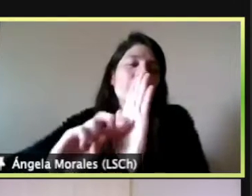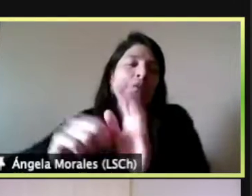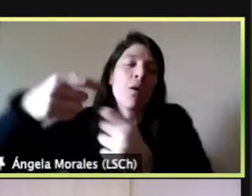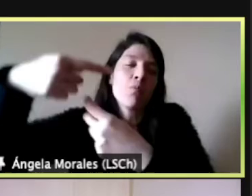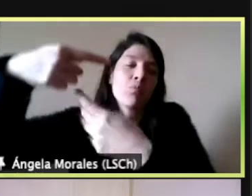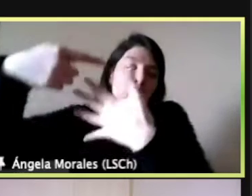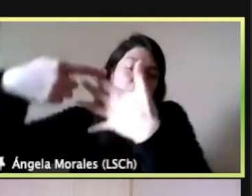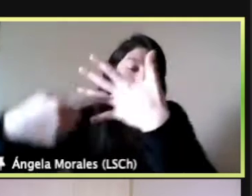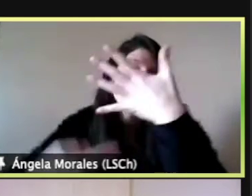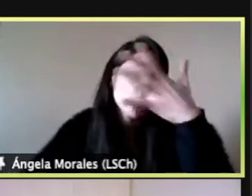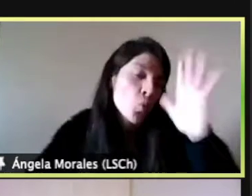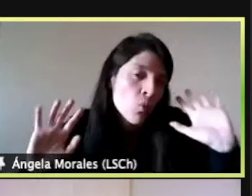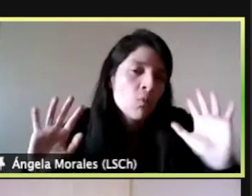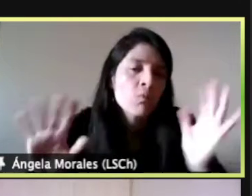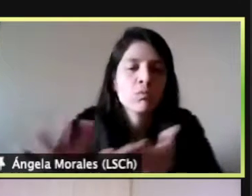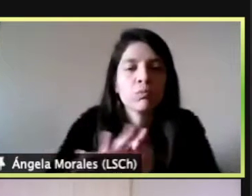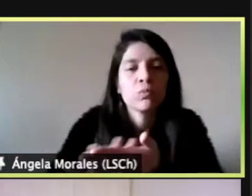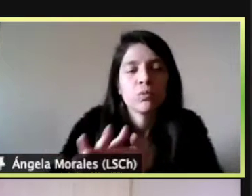tenido